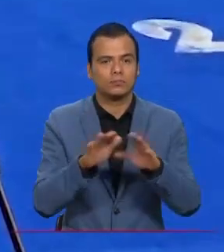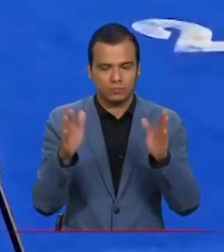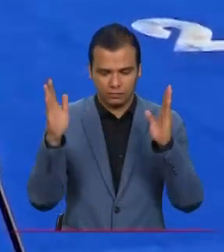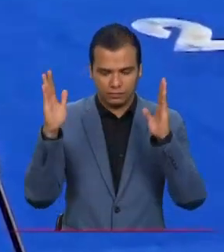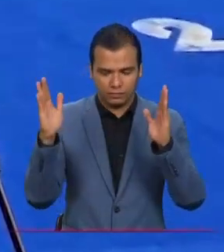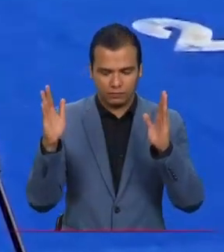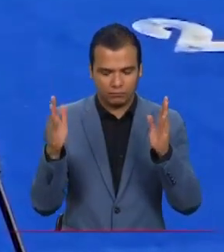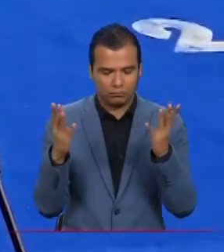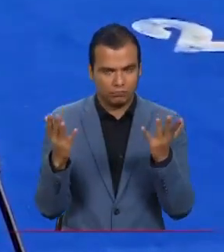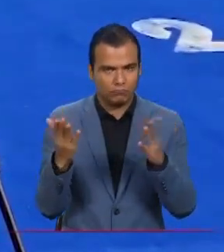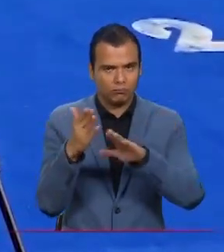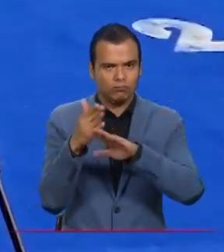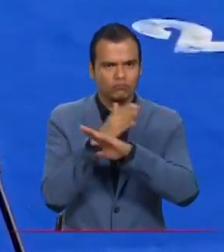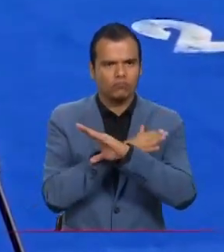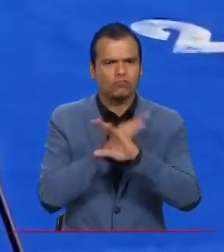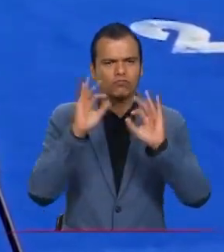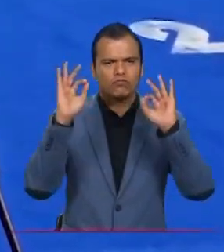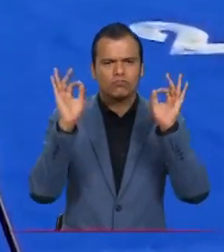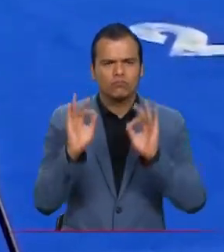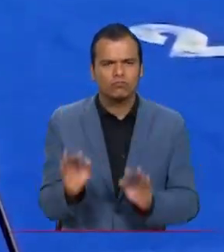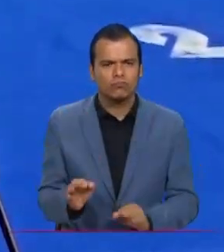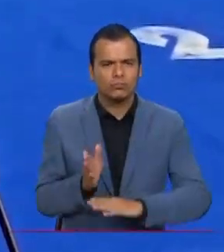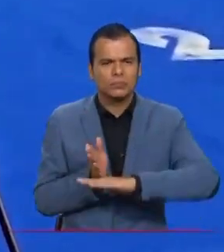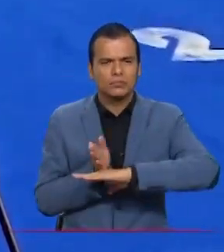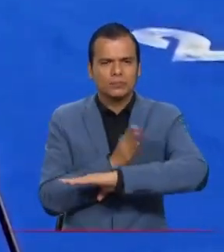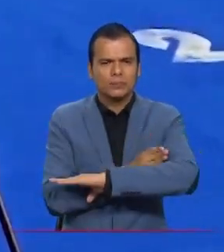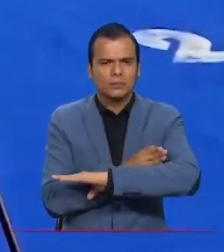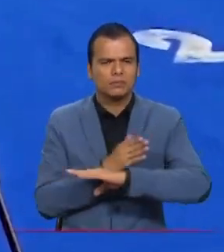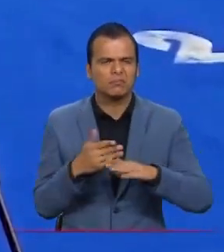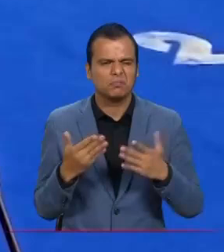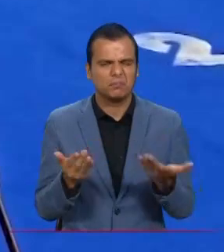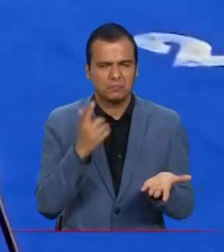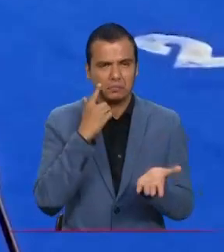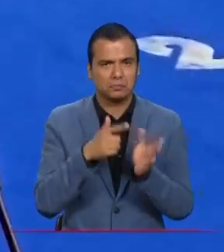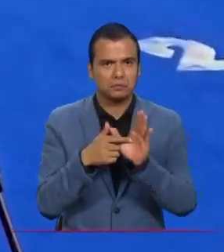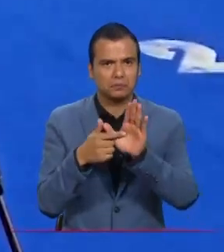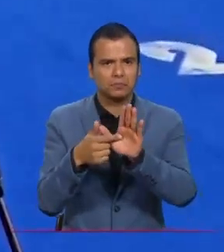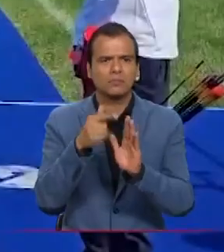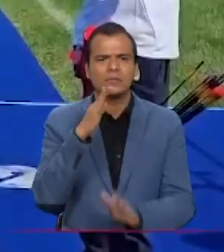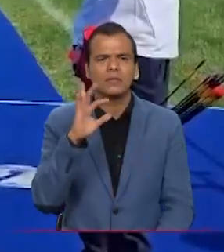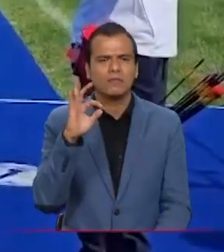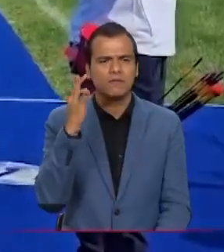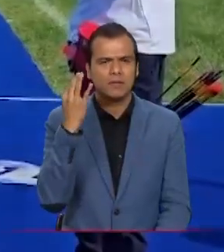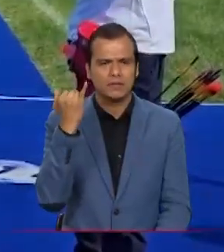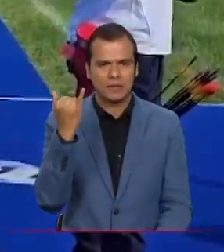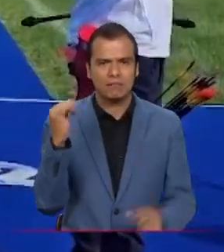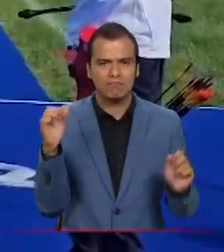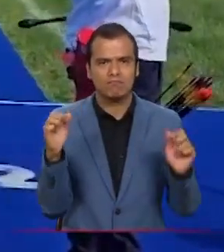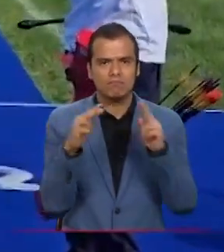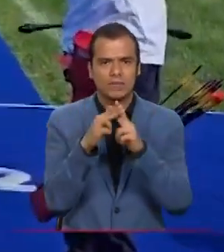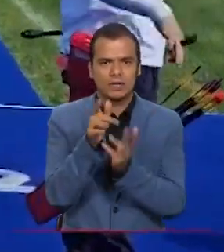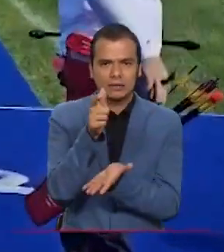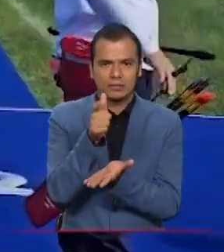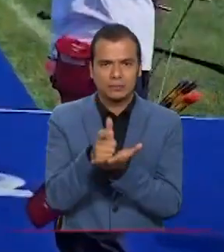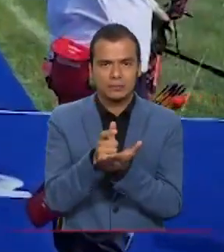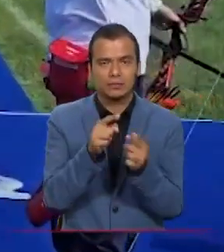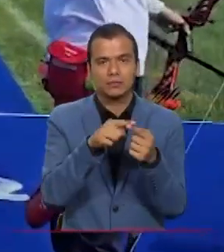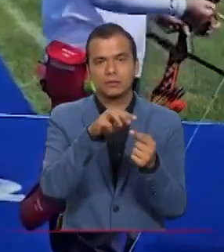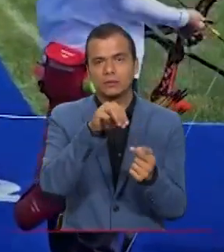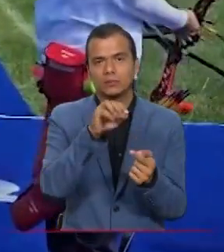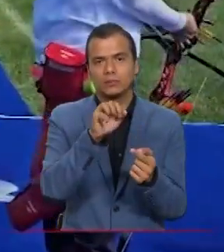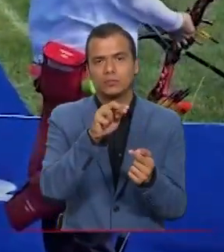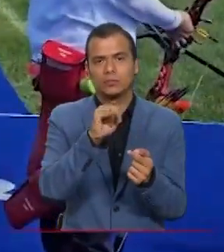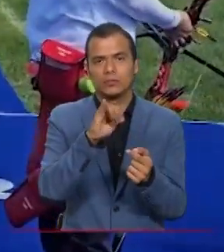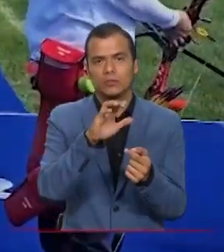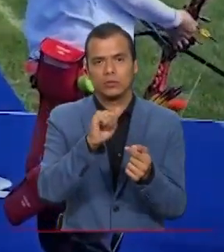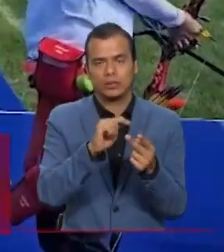Estableciendo la preparación previa a lo que será esta justa en la capital francesa ya se encuentra Mónica daa y Héctor Ramírez ellos